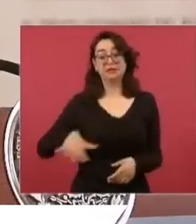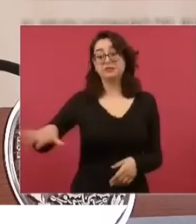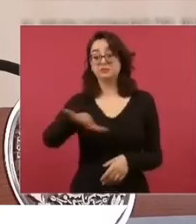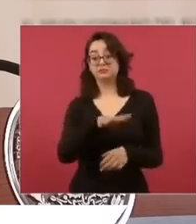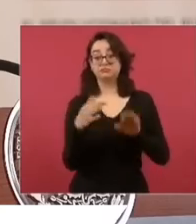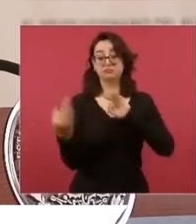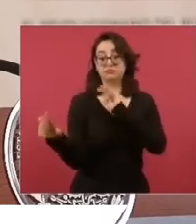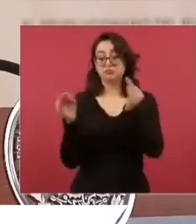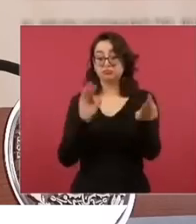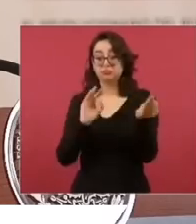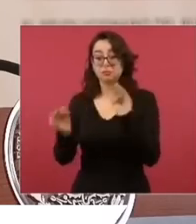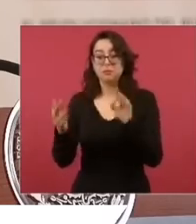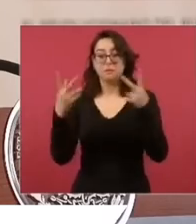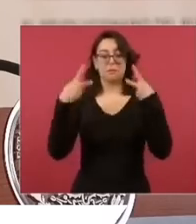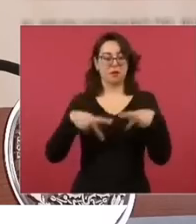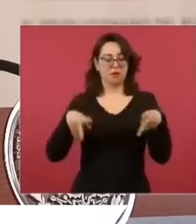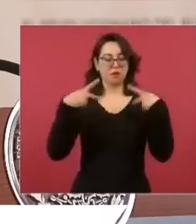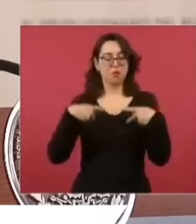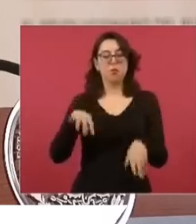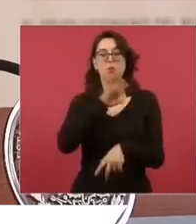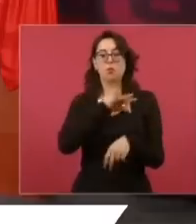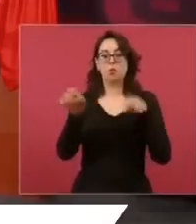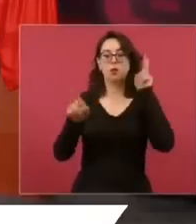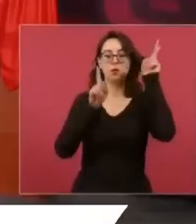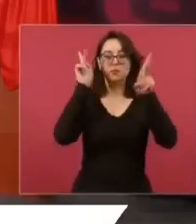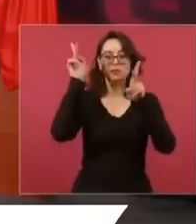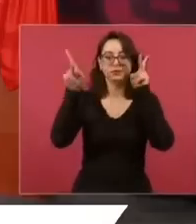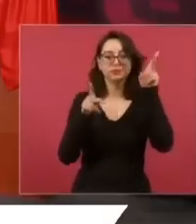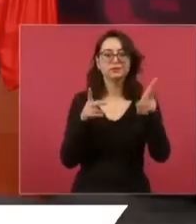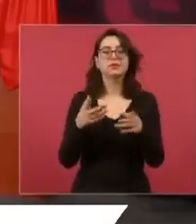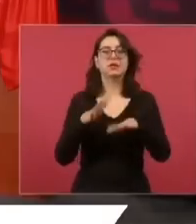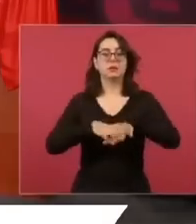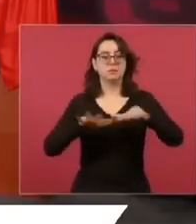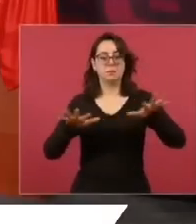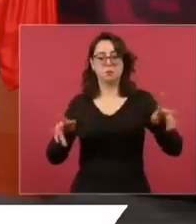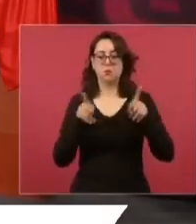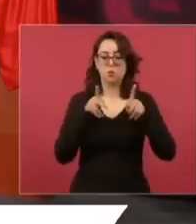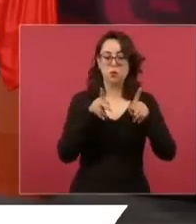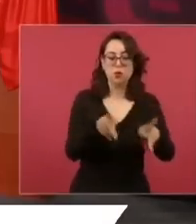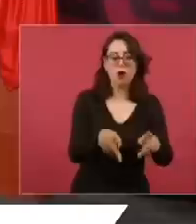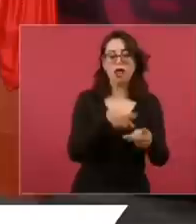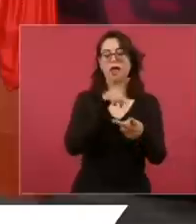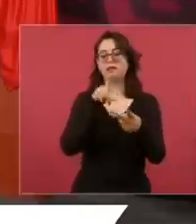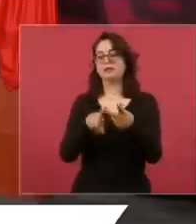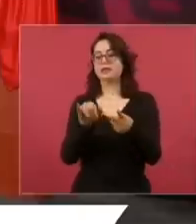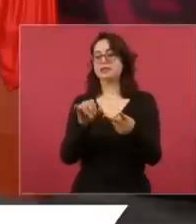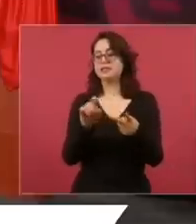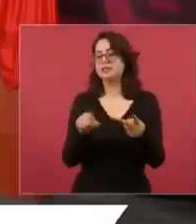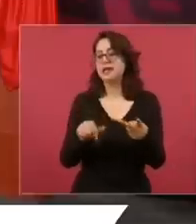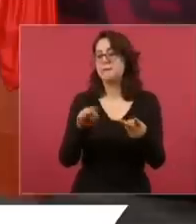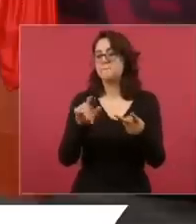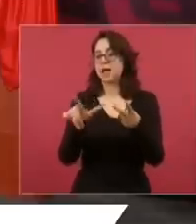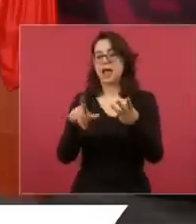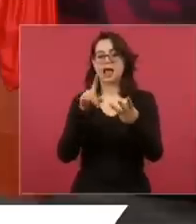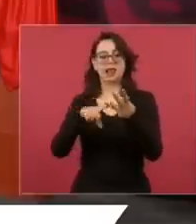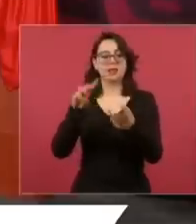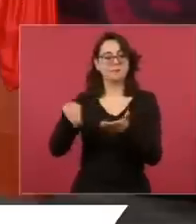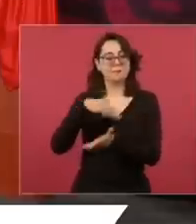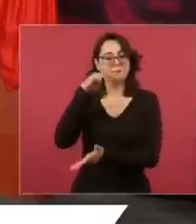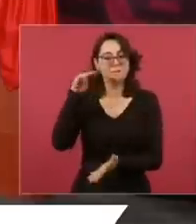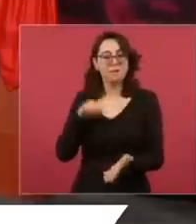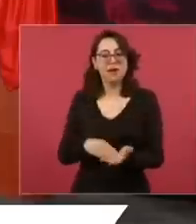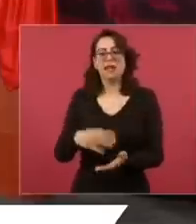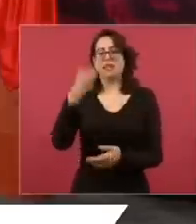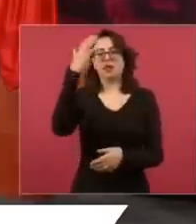las promesas siguen siendo exactamente que va a estar listo en diciembre de 2023 ahí estuvo presente